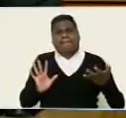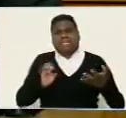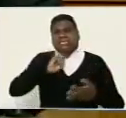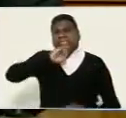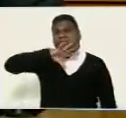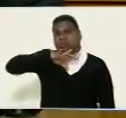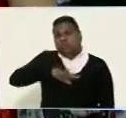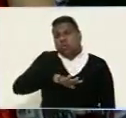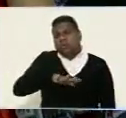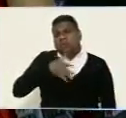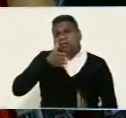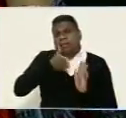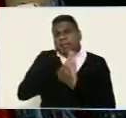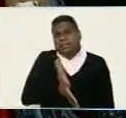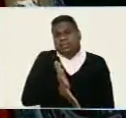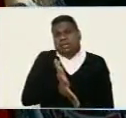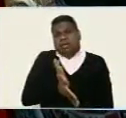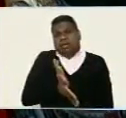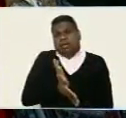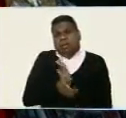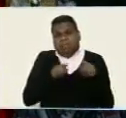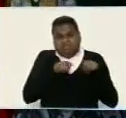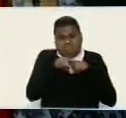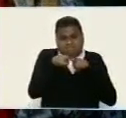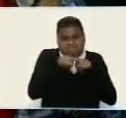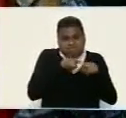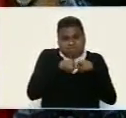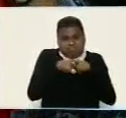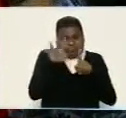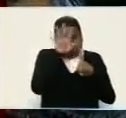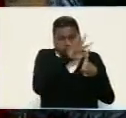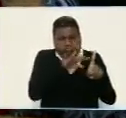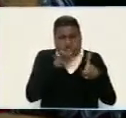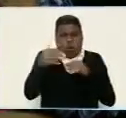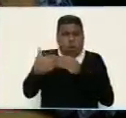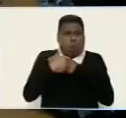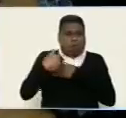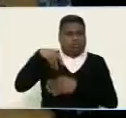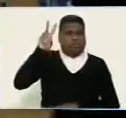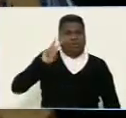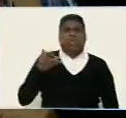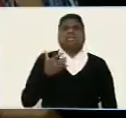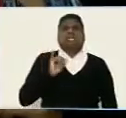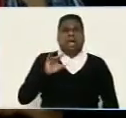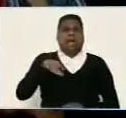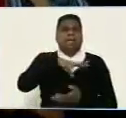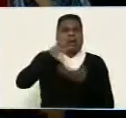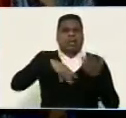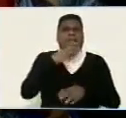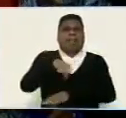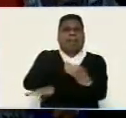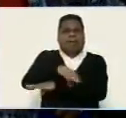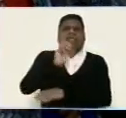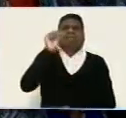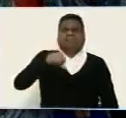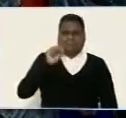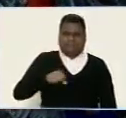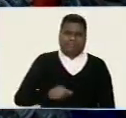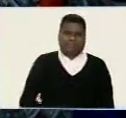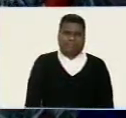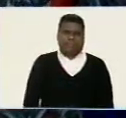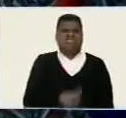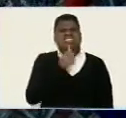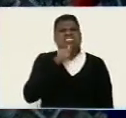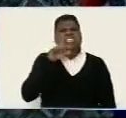históricamente lo que ha venido siendo la conspiración contra este país. ¿Que hay problemas en la calle? Sí hay problemas en la calle. ¿Quién lo